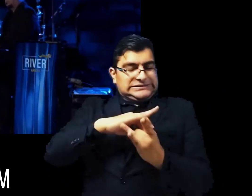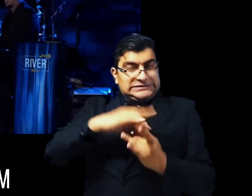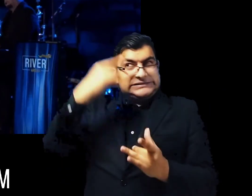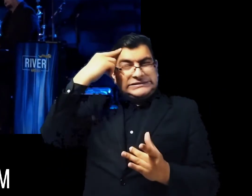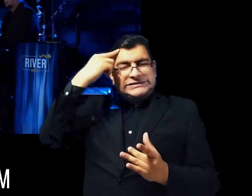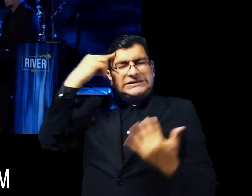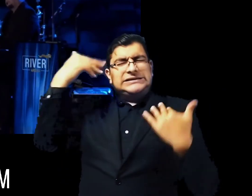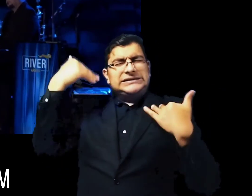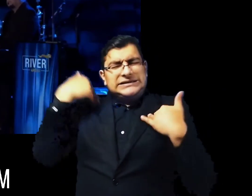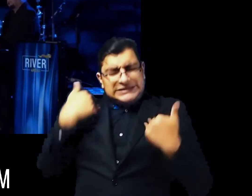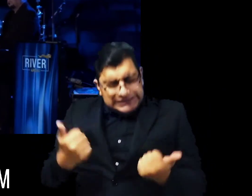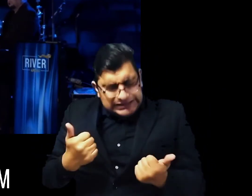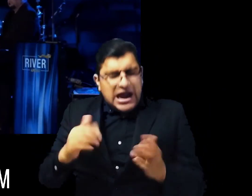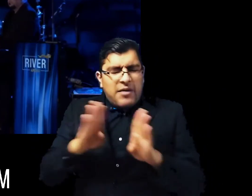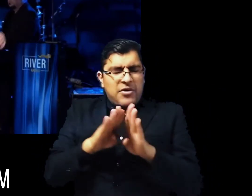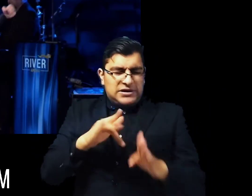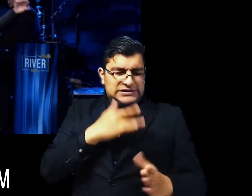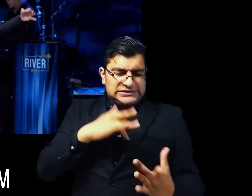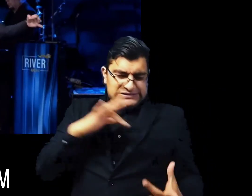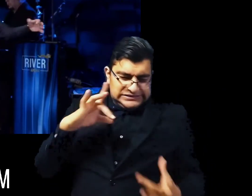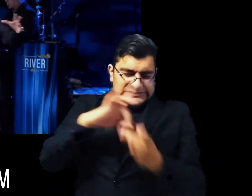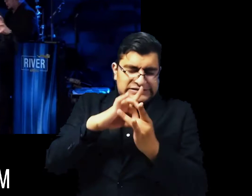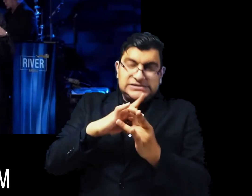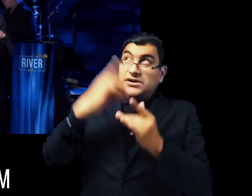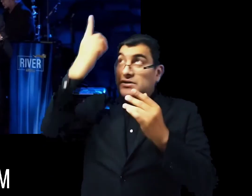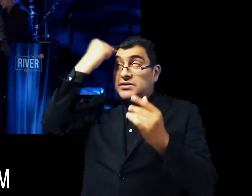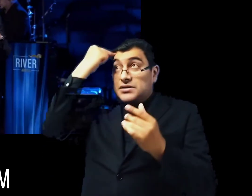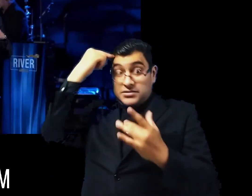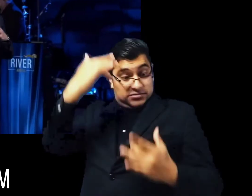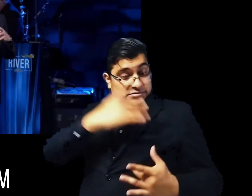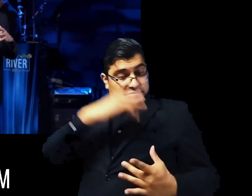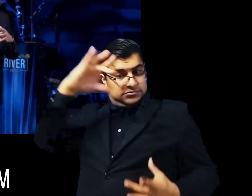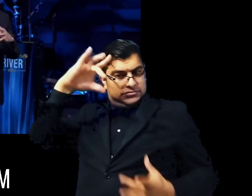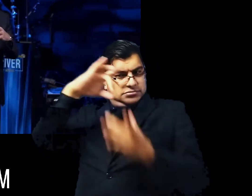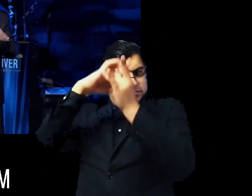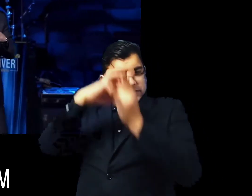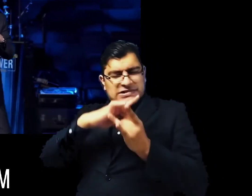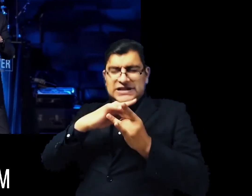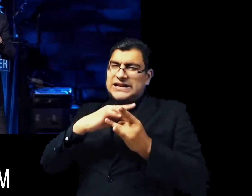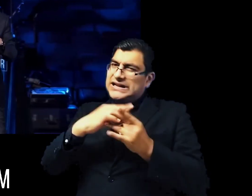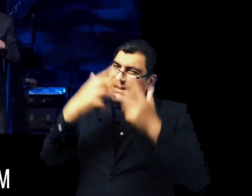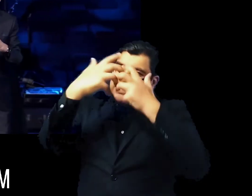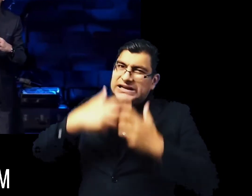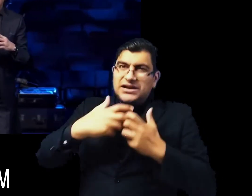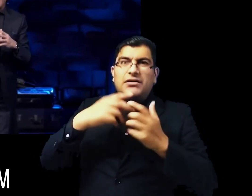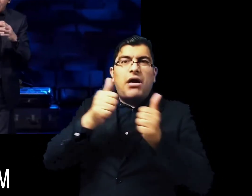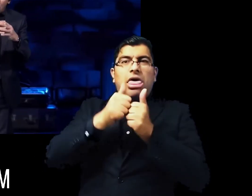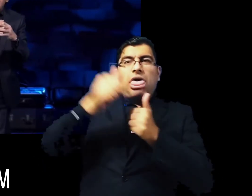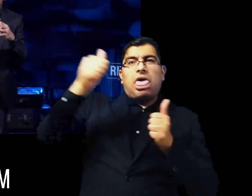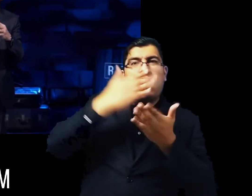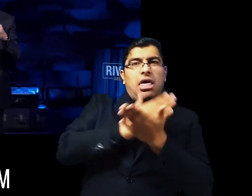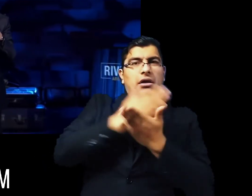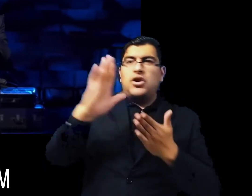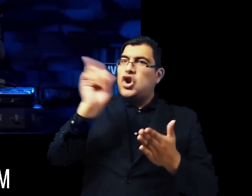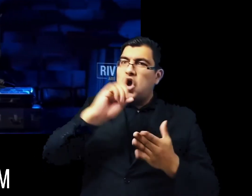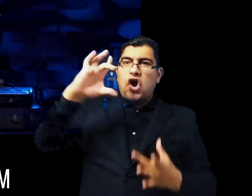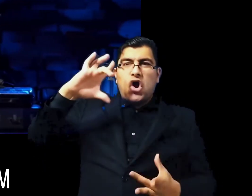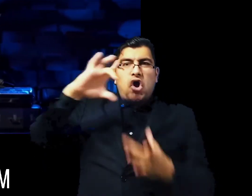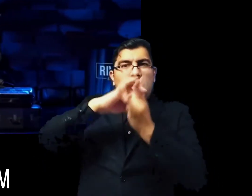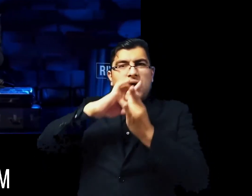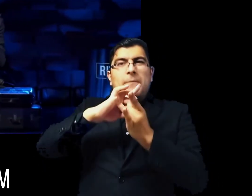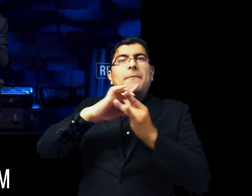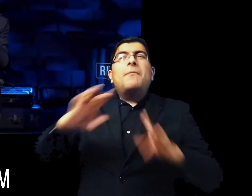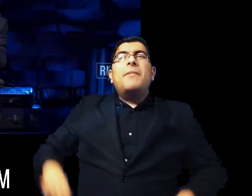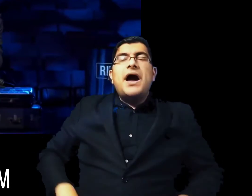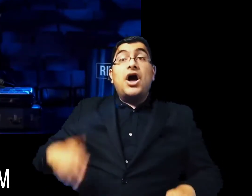y también las emociones. Tenemos que dejar que la cabeza y el corazón trabajen juntos. No hay dicotomía. Es la única forma de incorporar